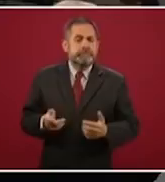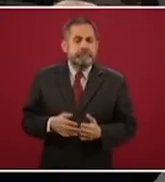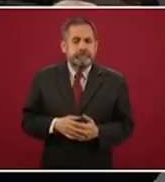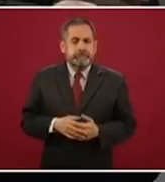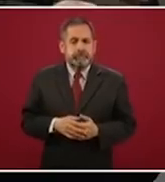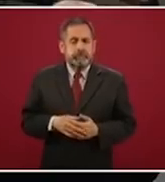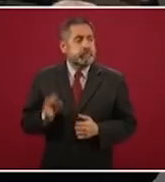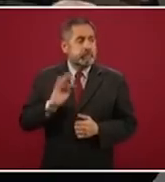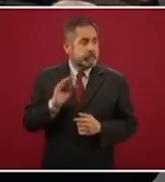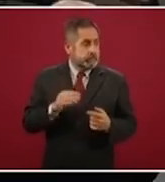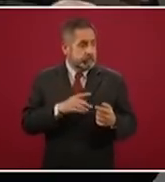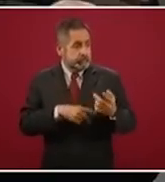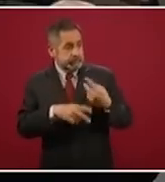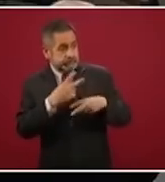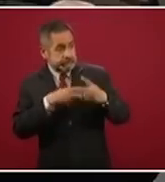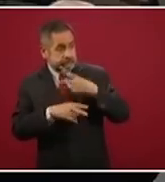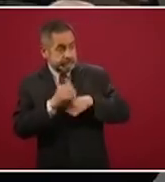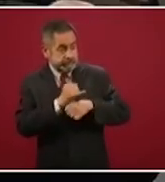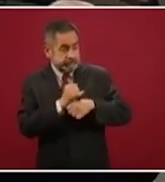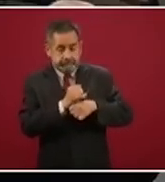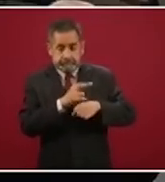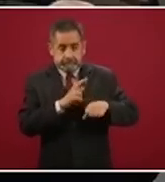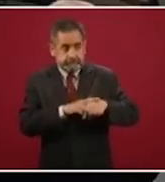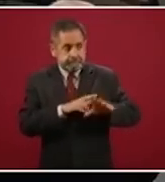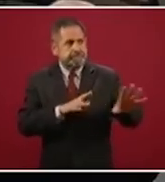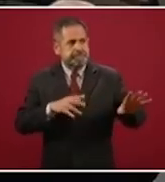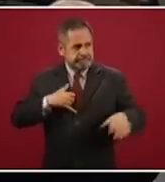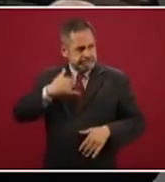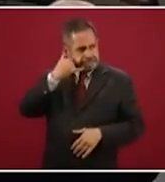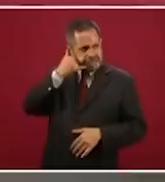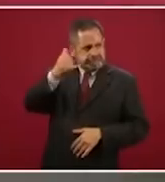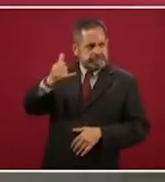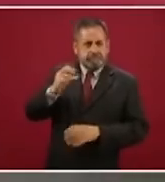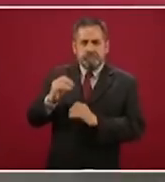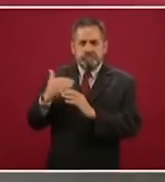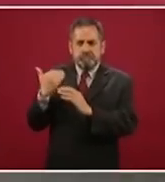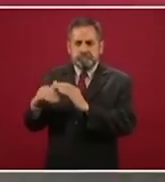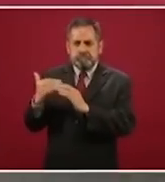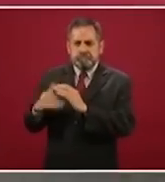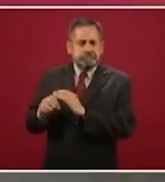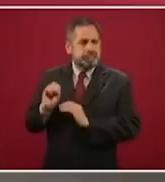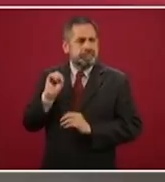un teléfono, un correo electrónico para